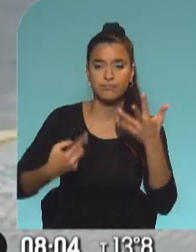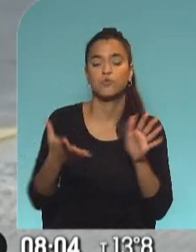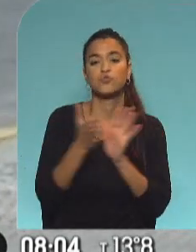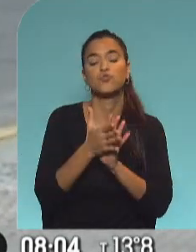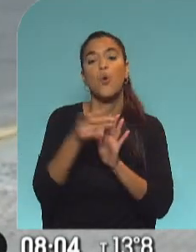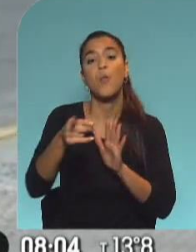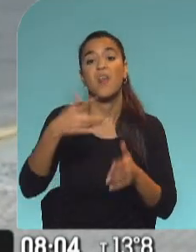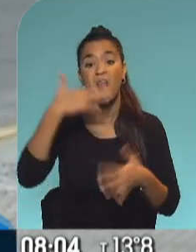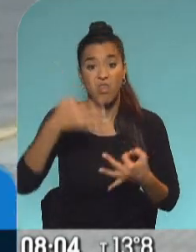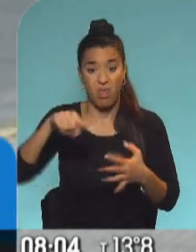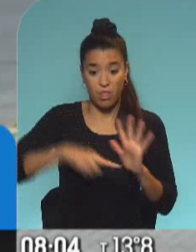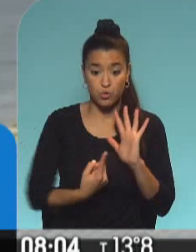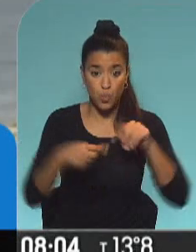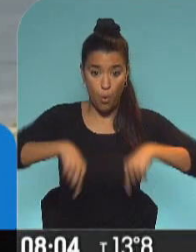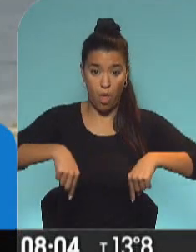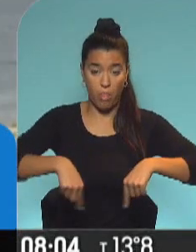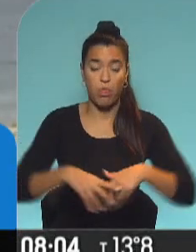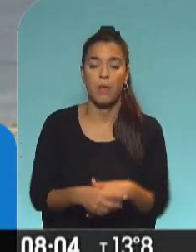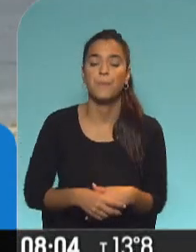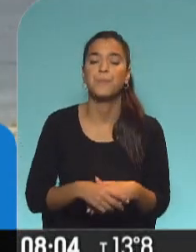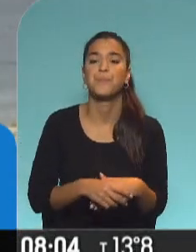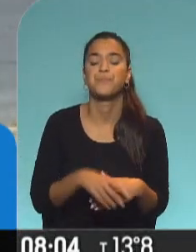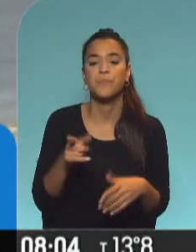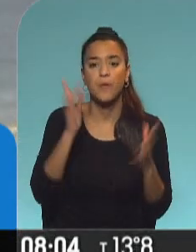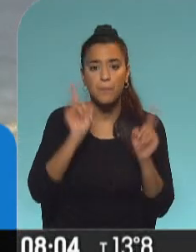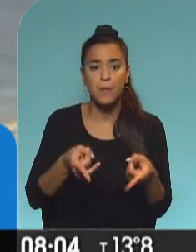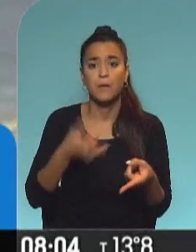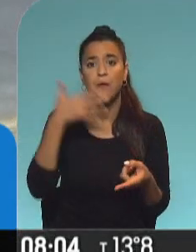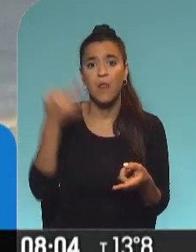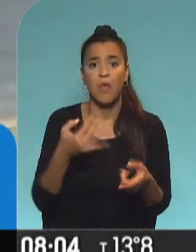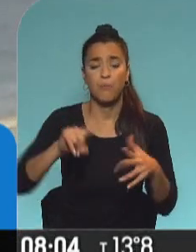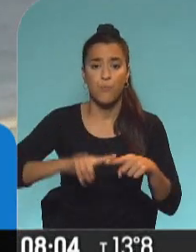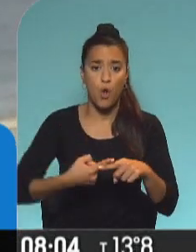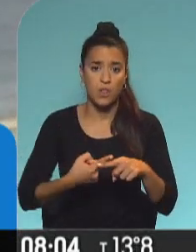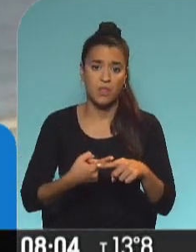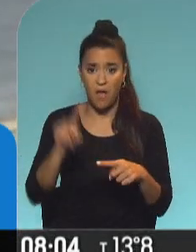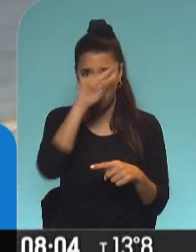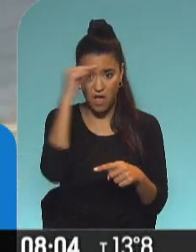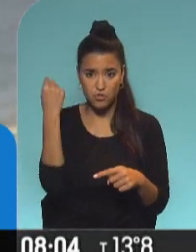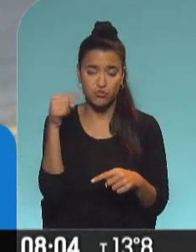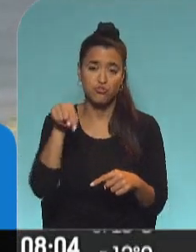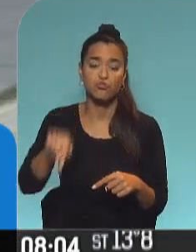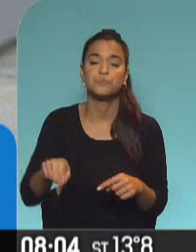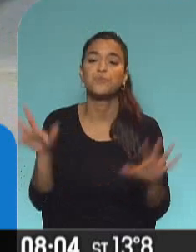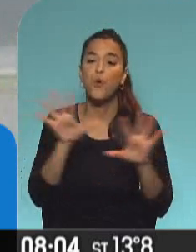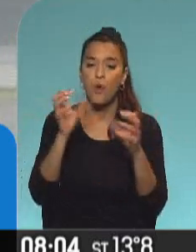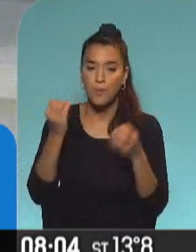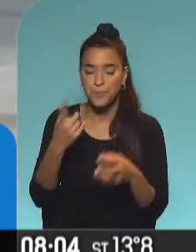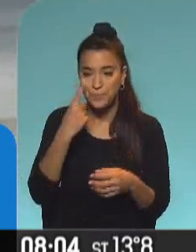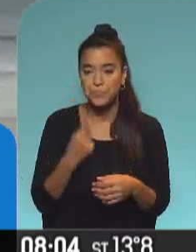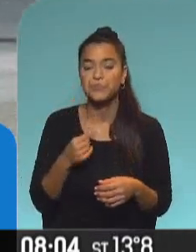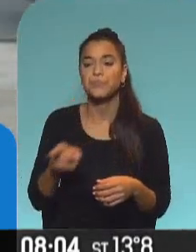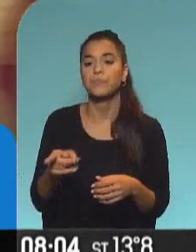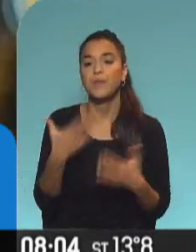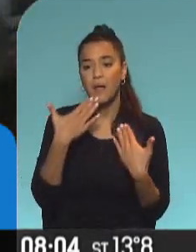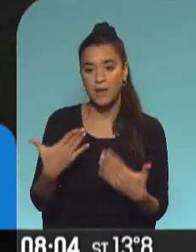realidad de la ciudad de Buenos Aires, que tienen que ver también con la realidad política a nivel nacional. Diputado, ¿cómo le va? Gracias por estar